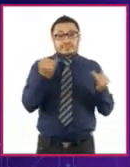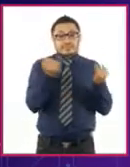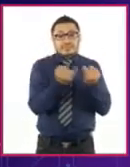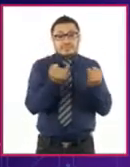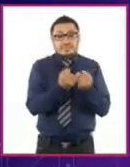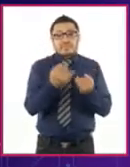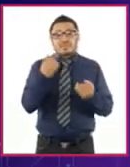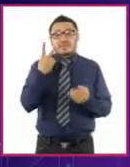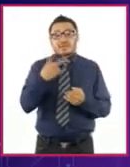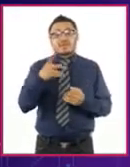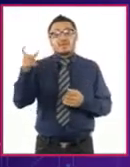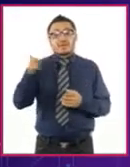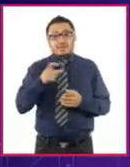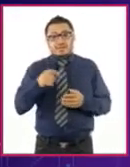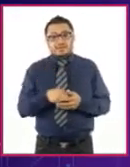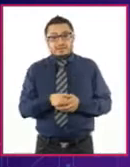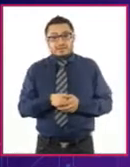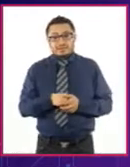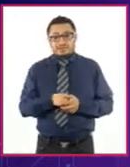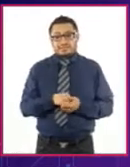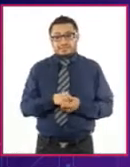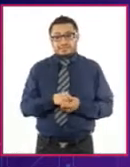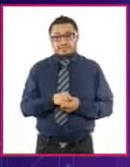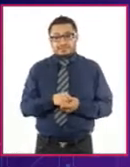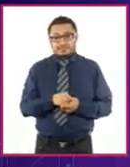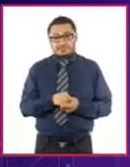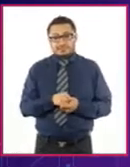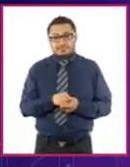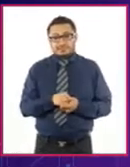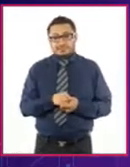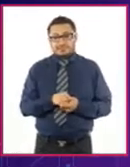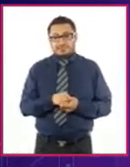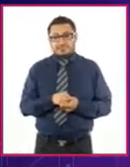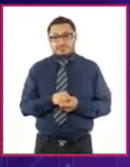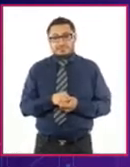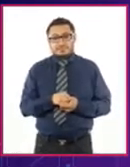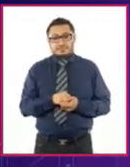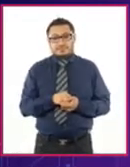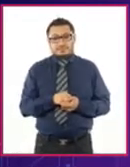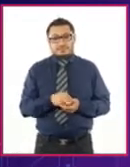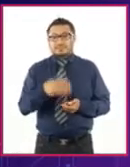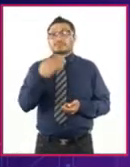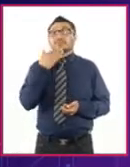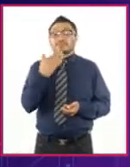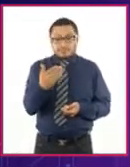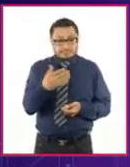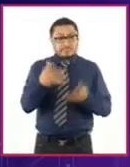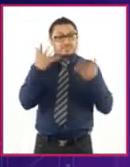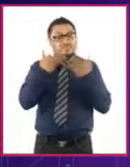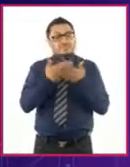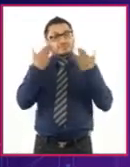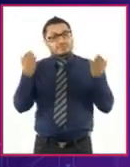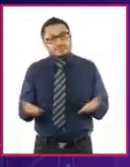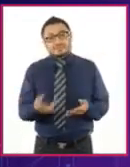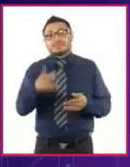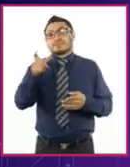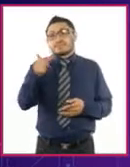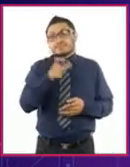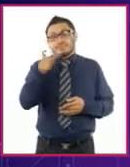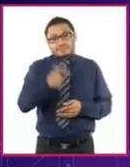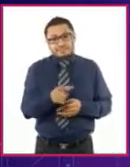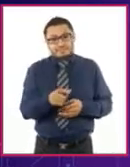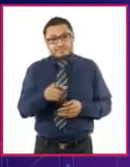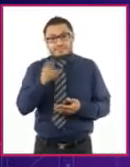a 2X. Muy bien, hemos logrado que la incógnita X se